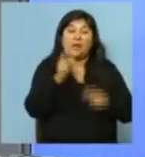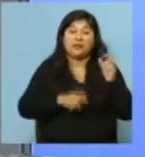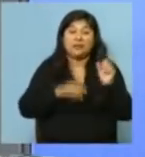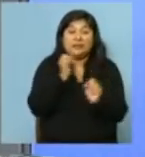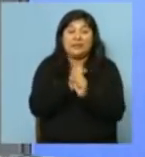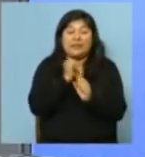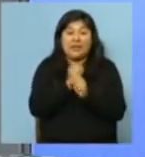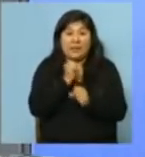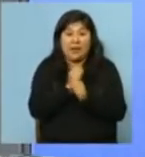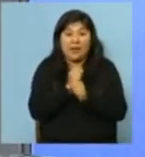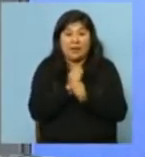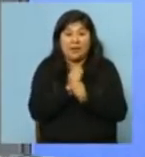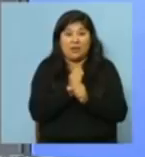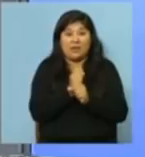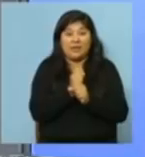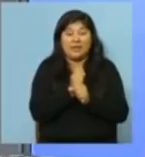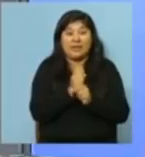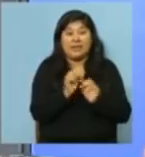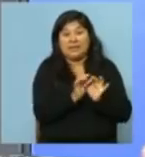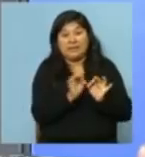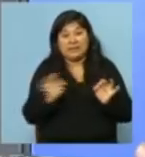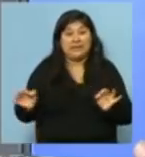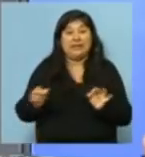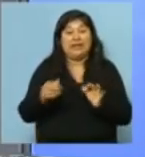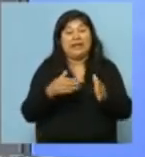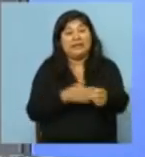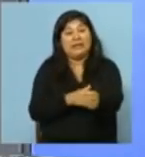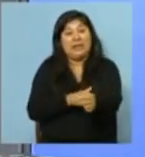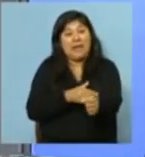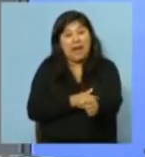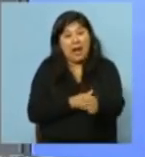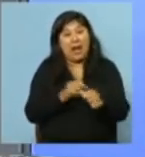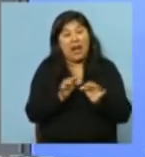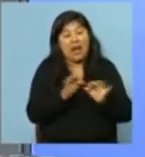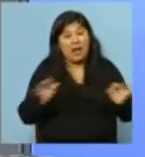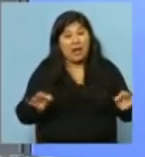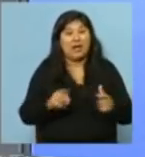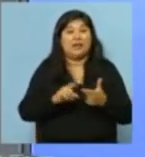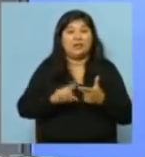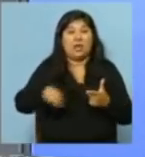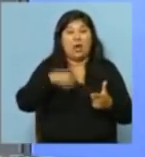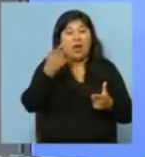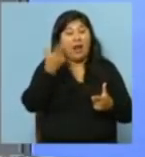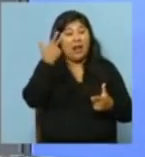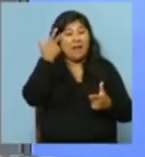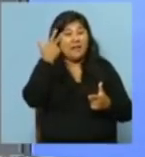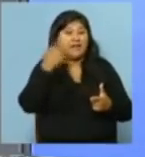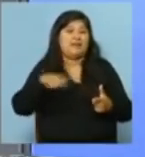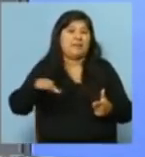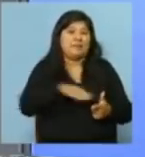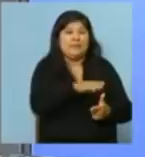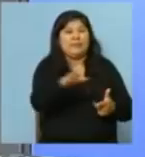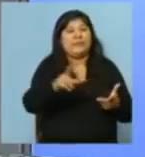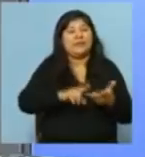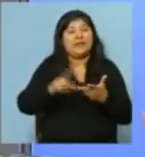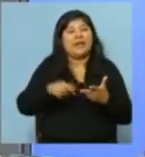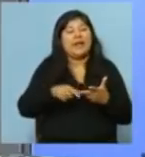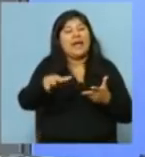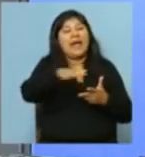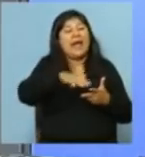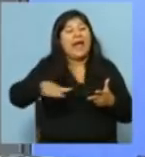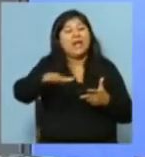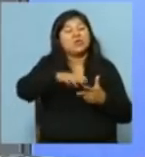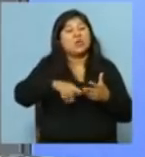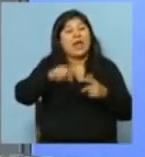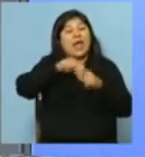vienen del directorio estamos a 600 m de la terminal estamos con acceso a todo lo que bajo la viña a través del puente aria estamos en el sector sur de la